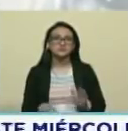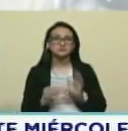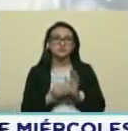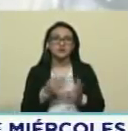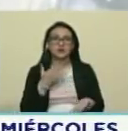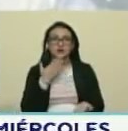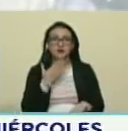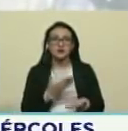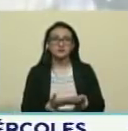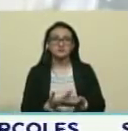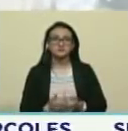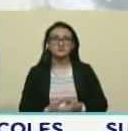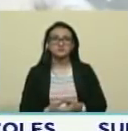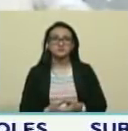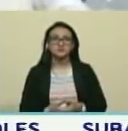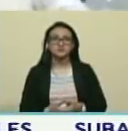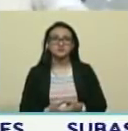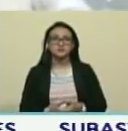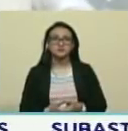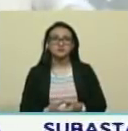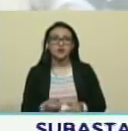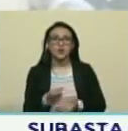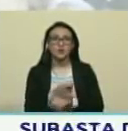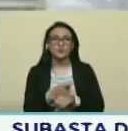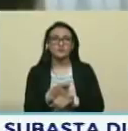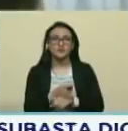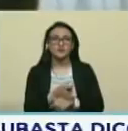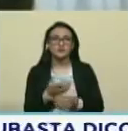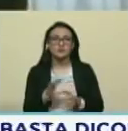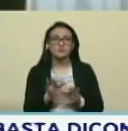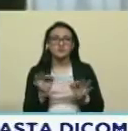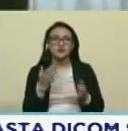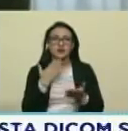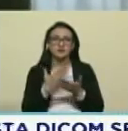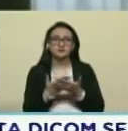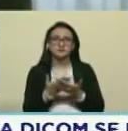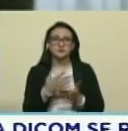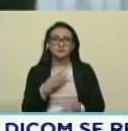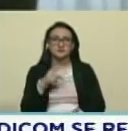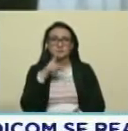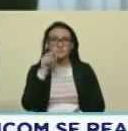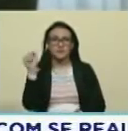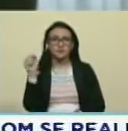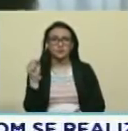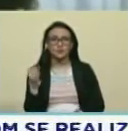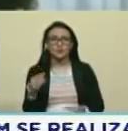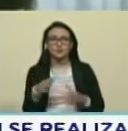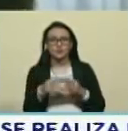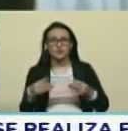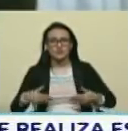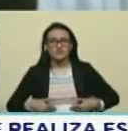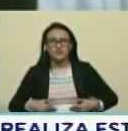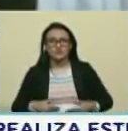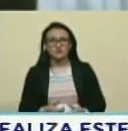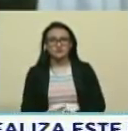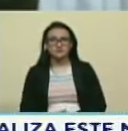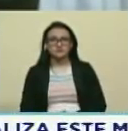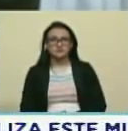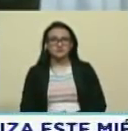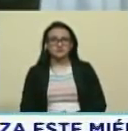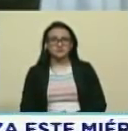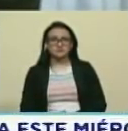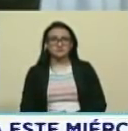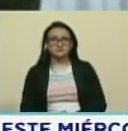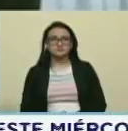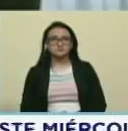agradecerle a usted y a su gobierno, pero a usted especialmente, todo este esfuerzo que ha hecho